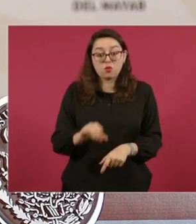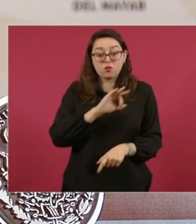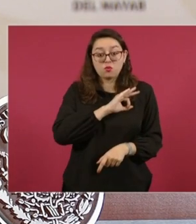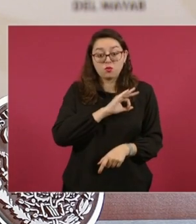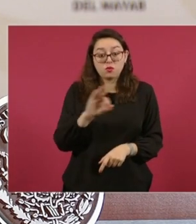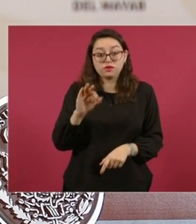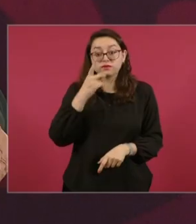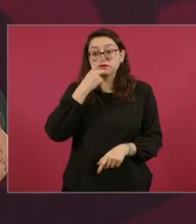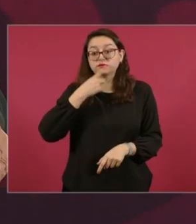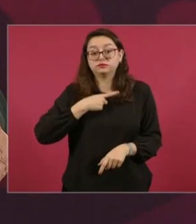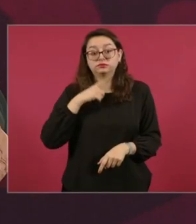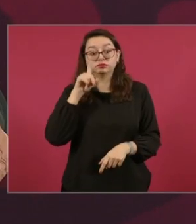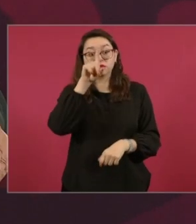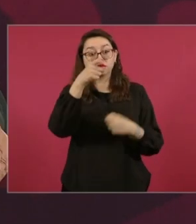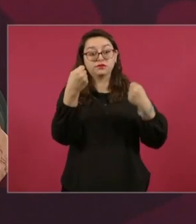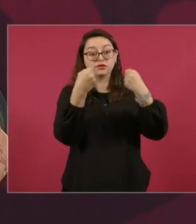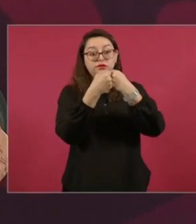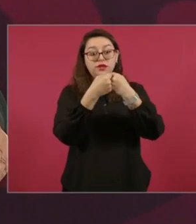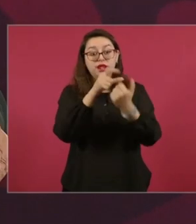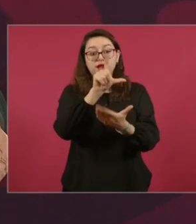en la frontera,